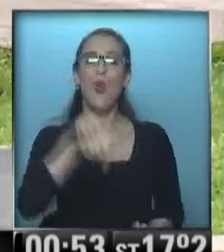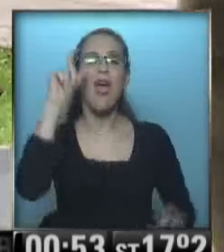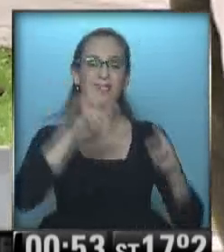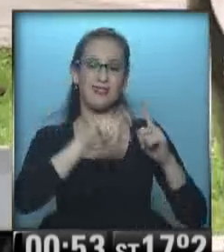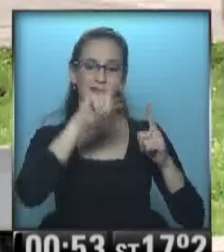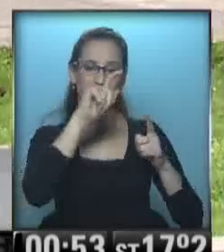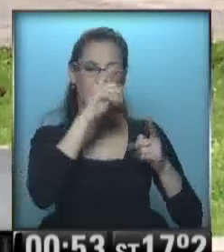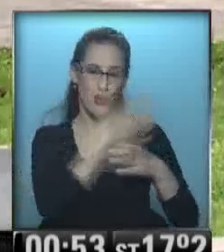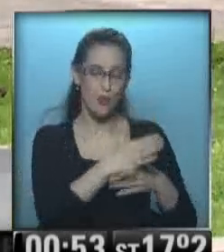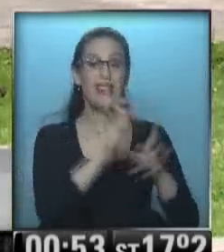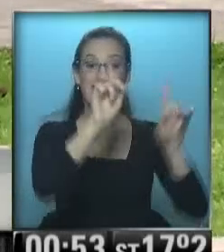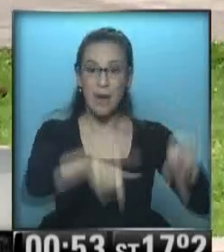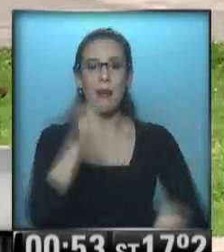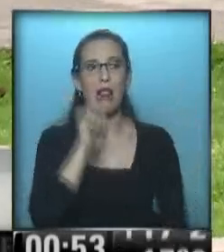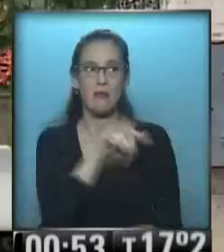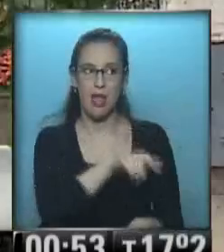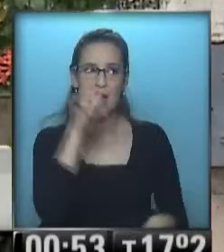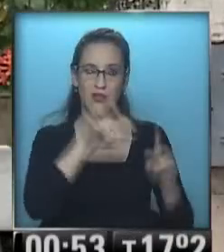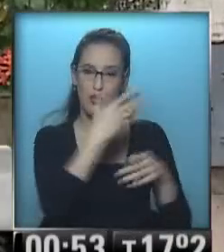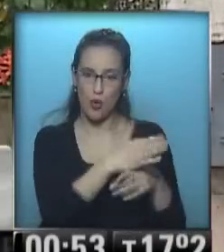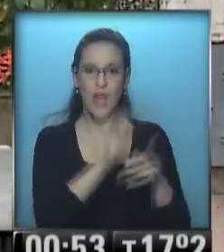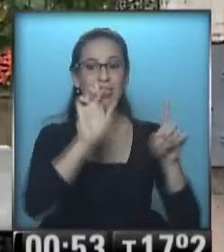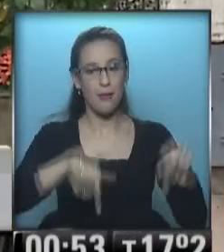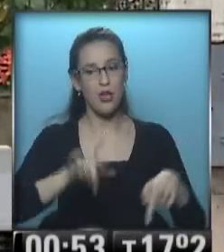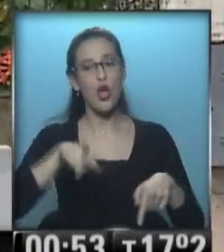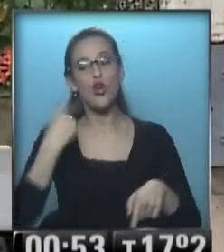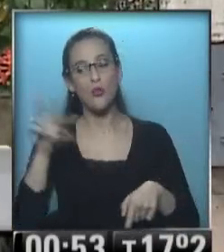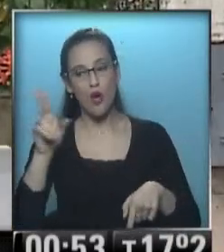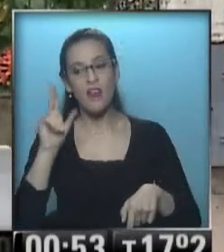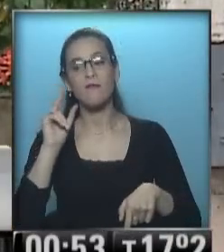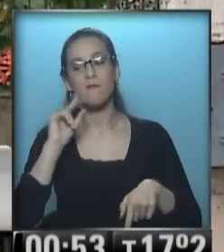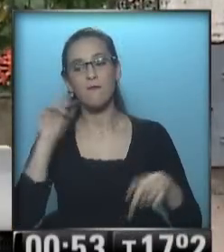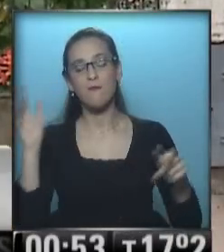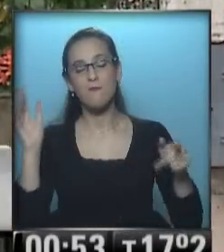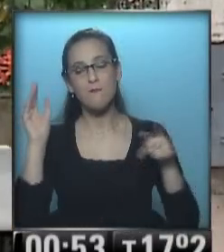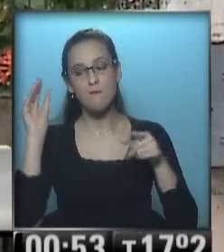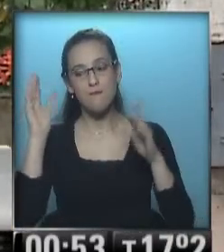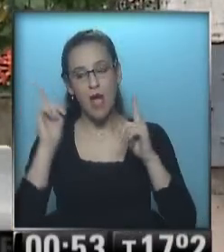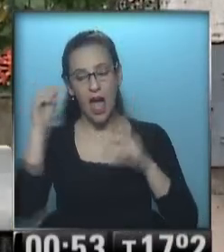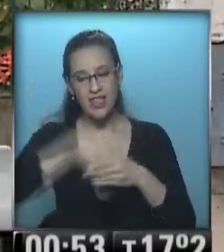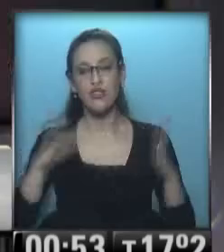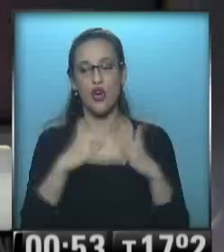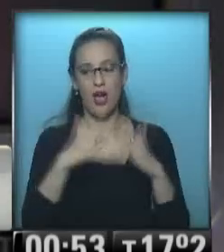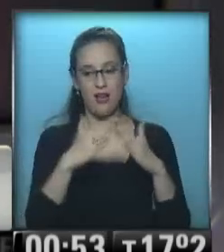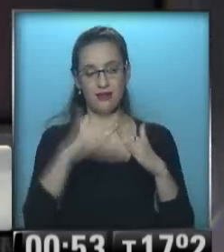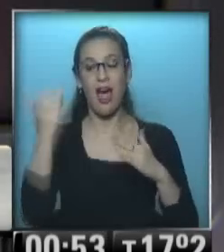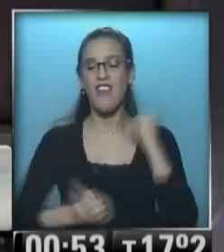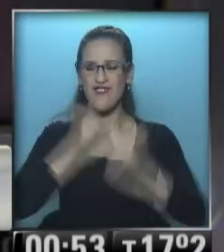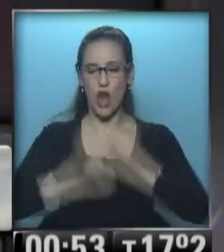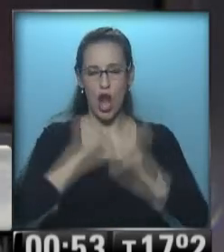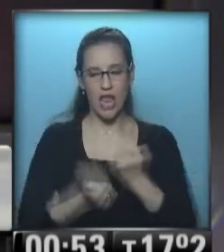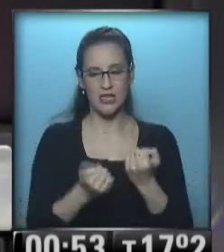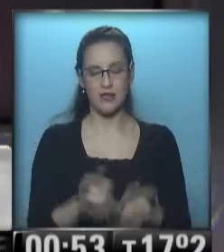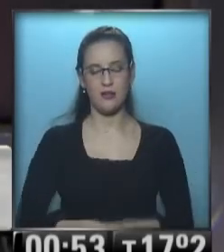también resultó herida, al igual que otra familiar que se encontraba en la casa de Pacheco, en un claro caso de violencia de género.